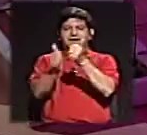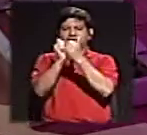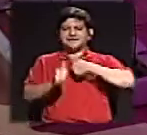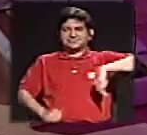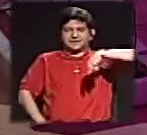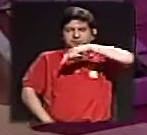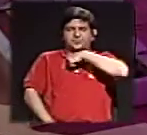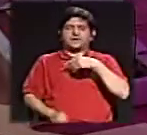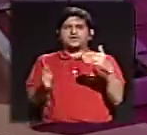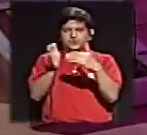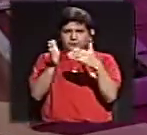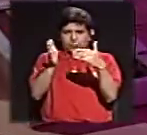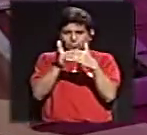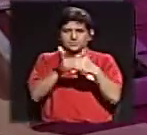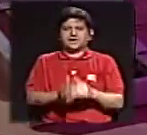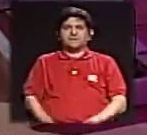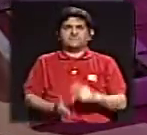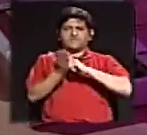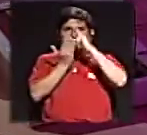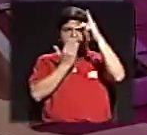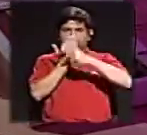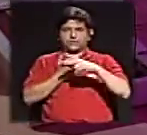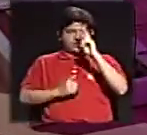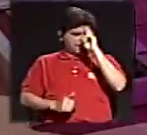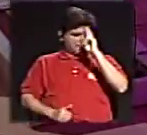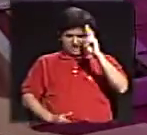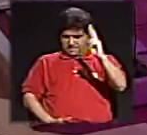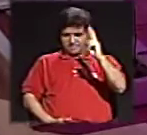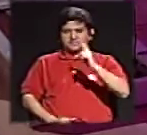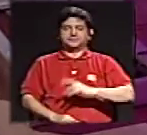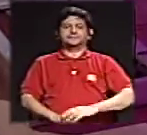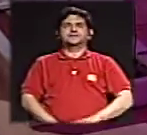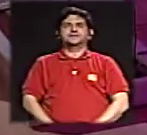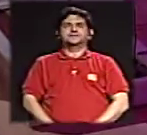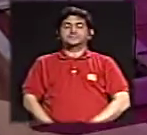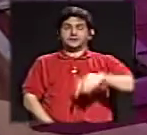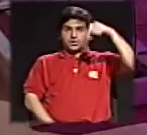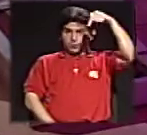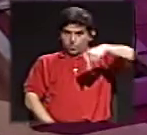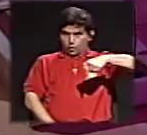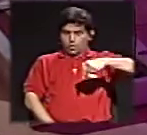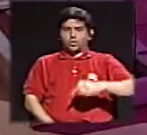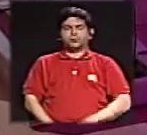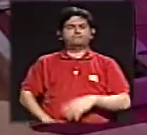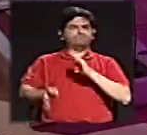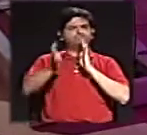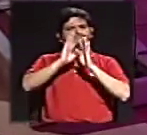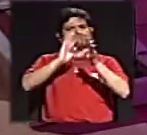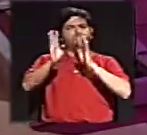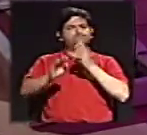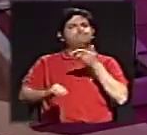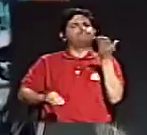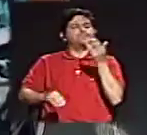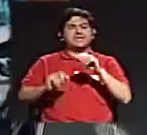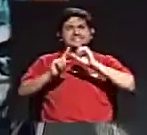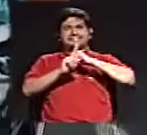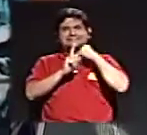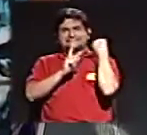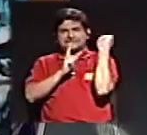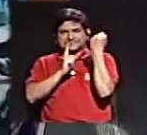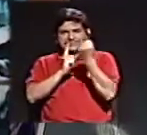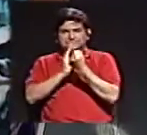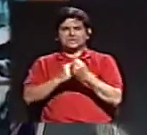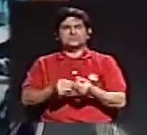por acompañarnos una vez más en Irreverencias. Hoy vamos a conversar sobre una